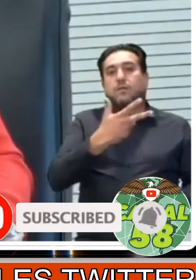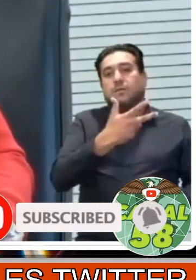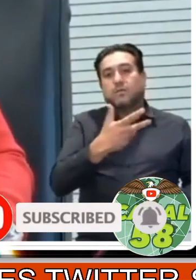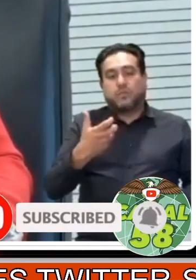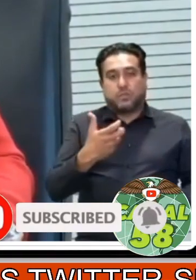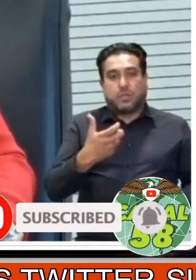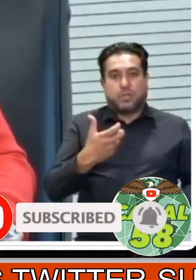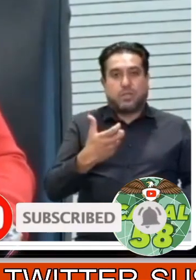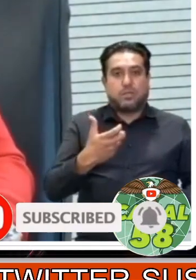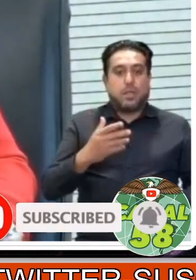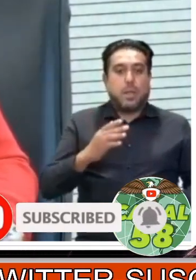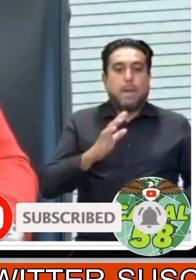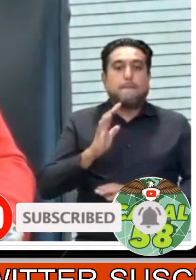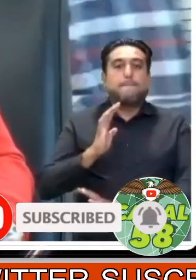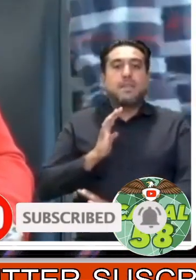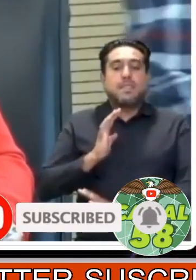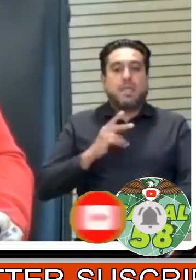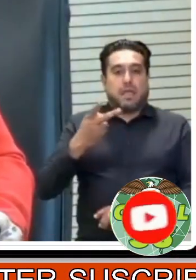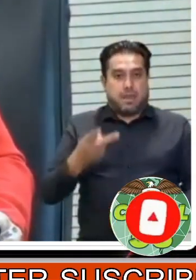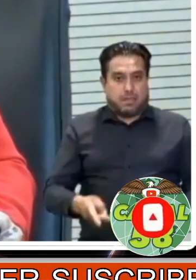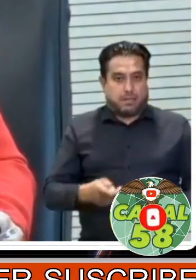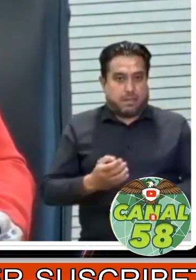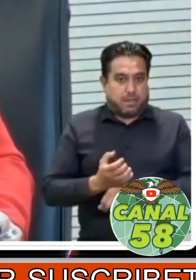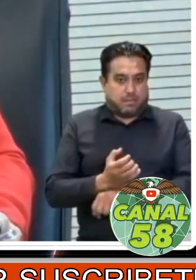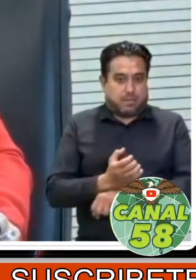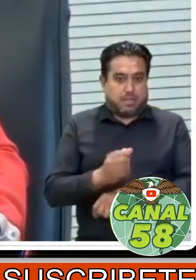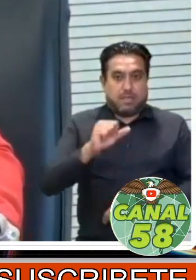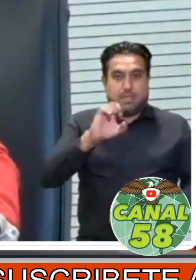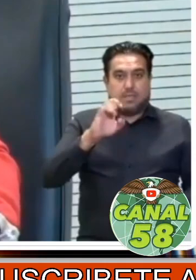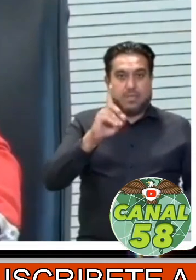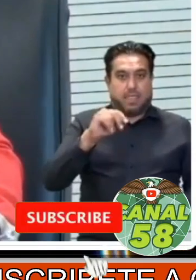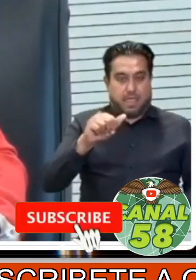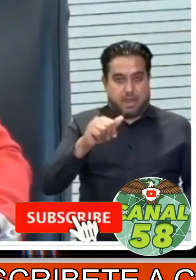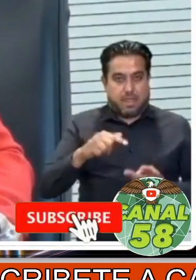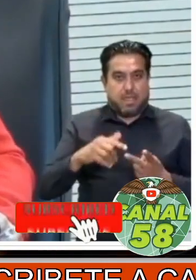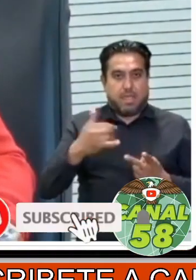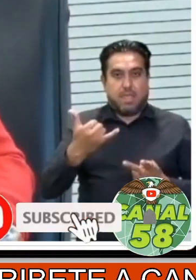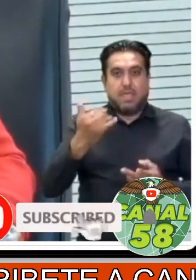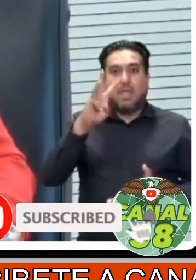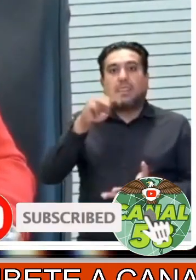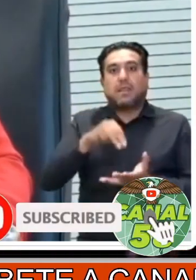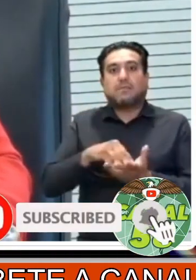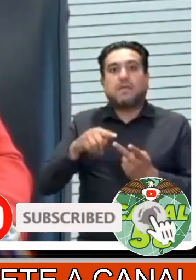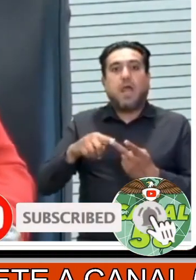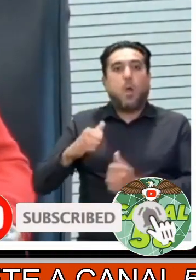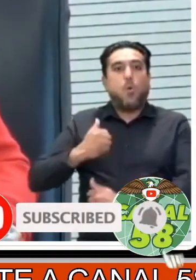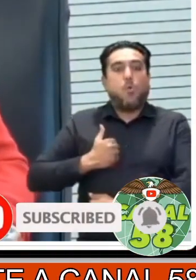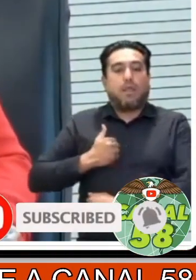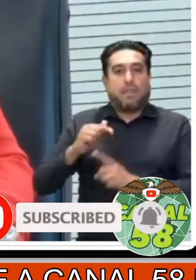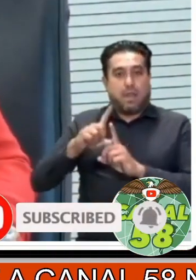3,800 militares en el estado, elementos de la Sedena, y 3,000 de la Guardia Nacional,